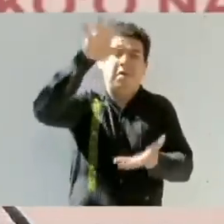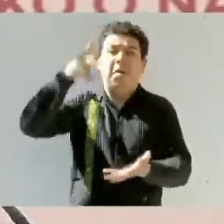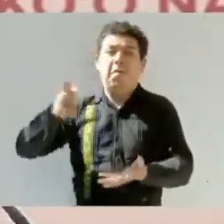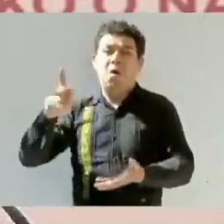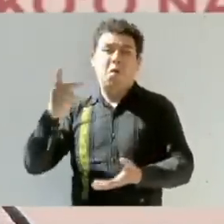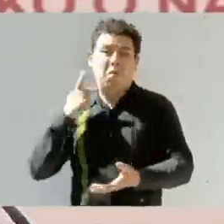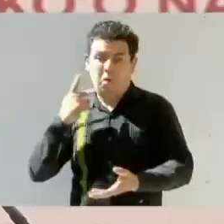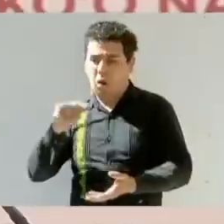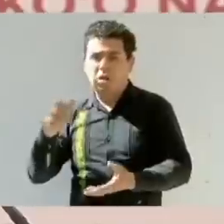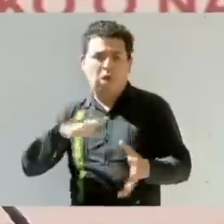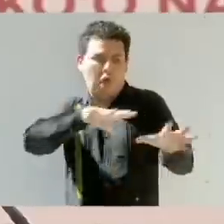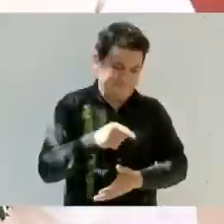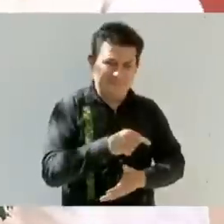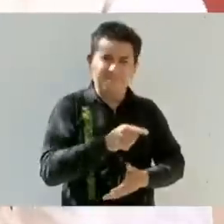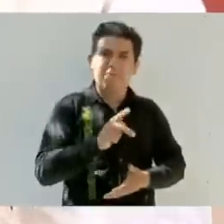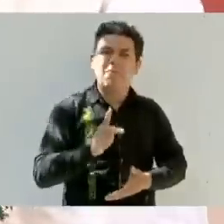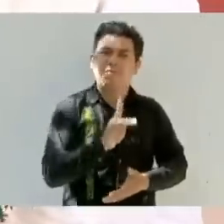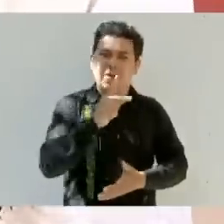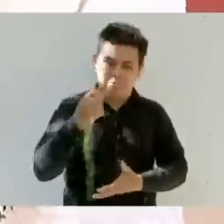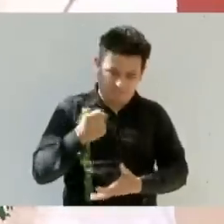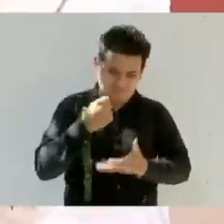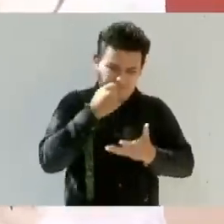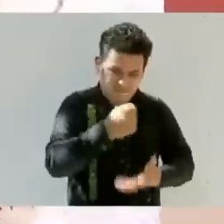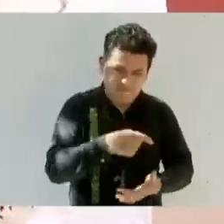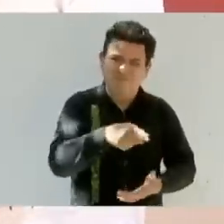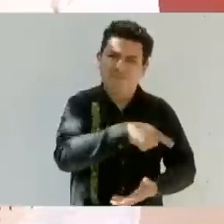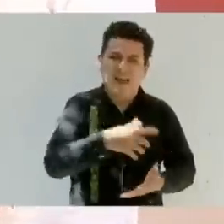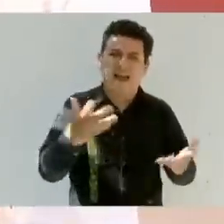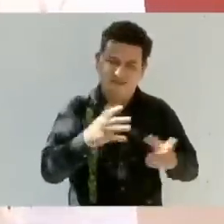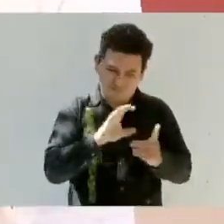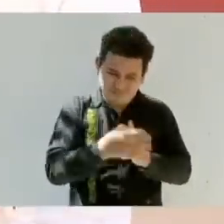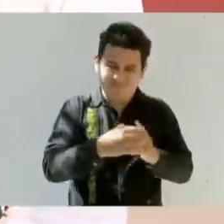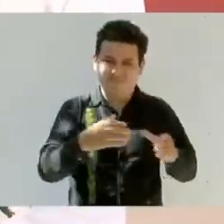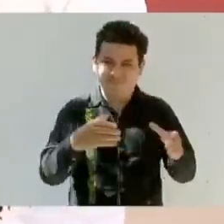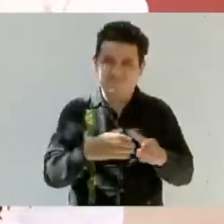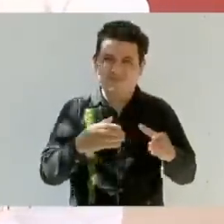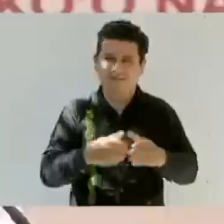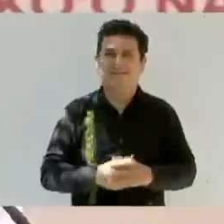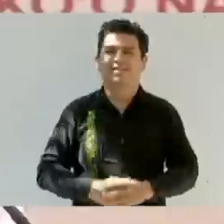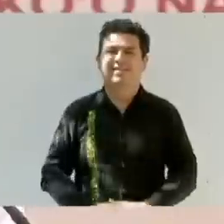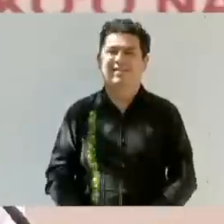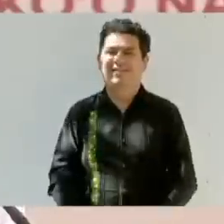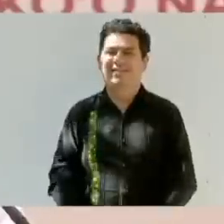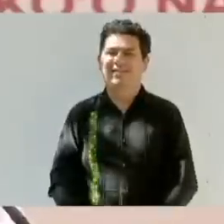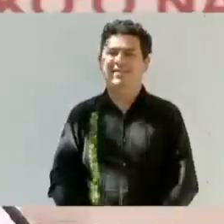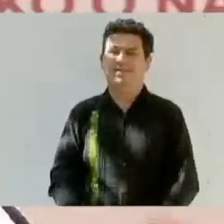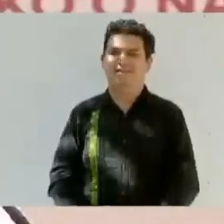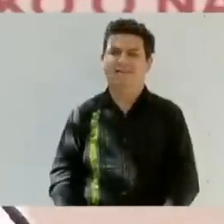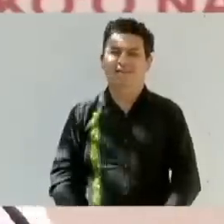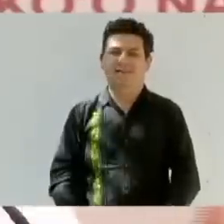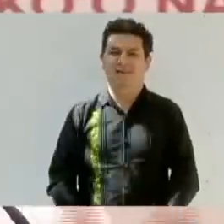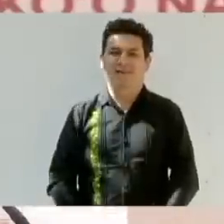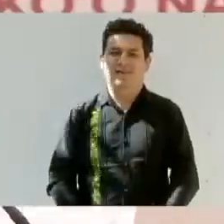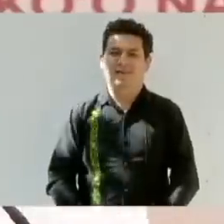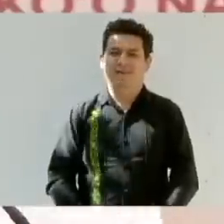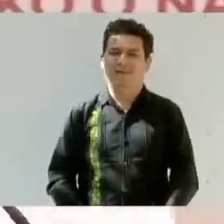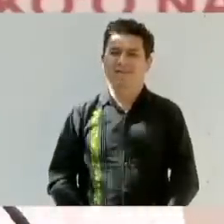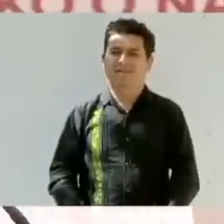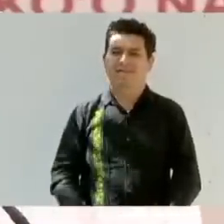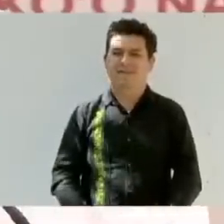Y ese era el problema. Lo que antes se robaban, les está llegando.